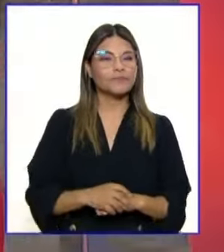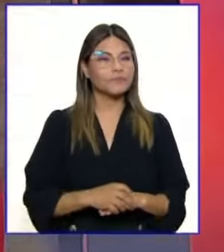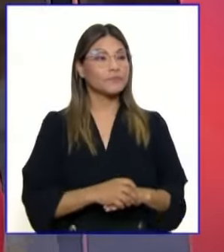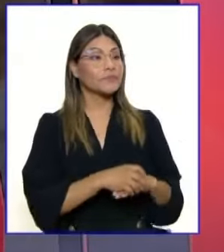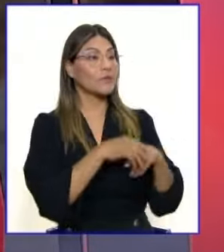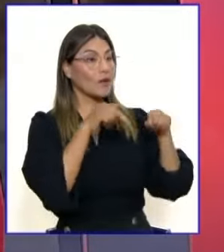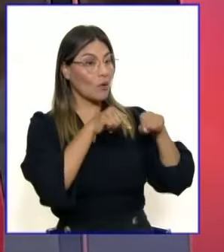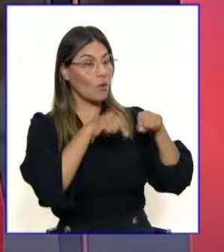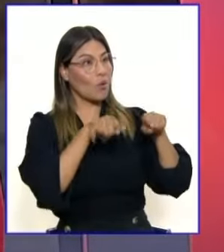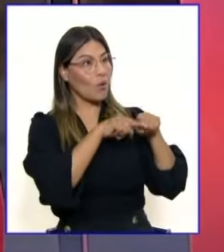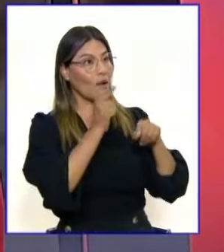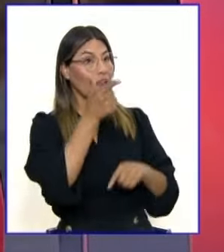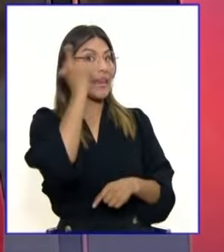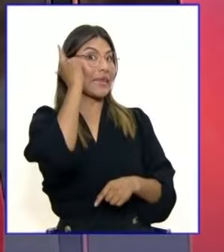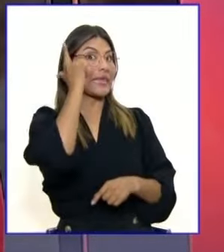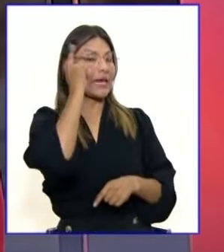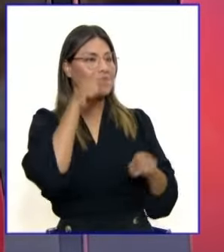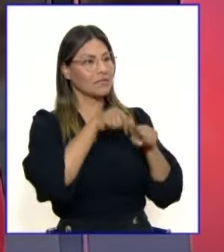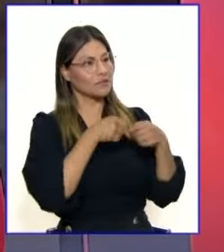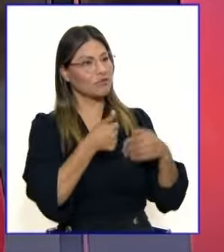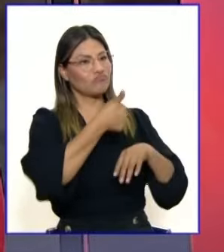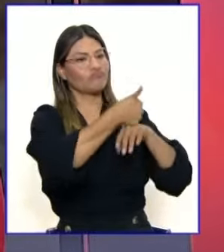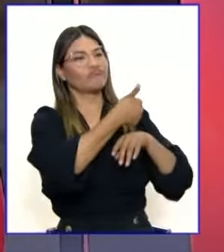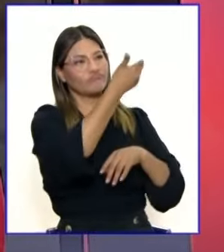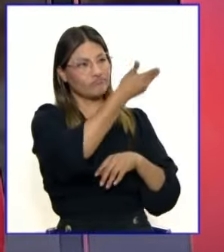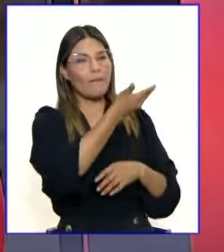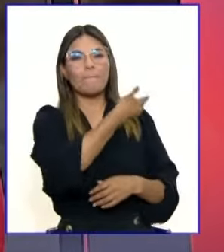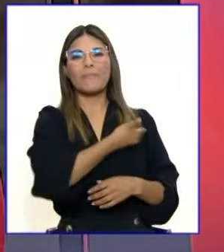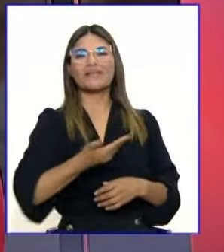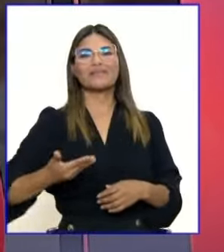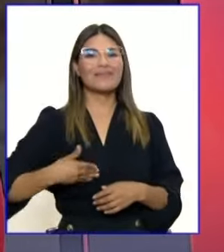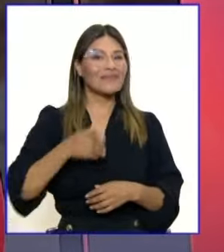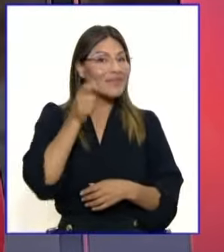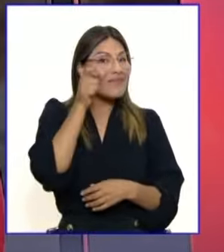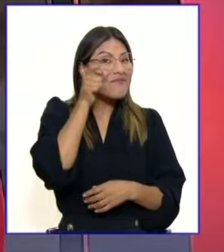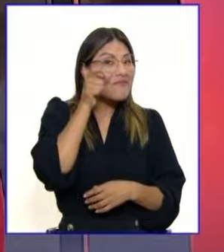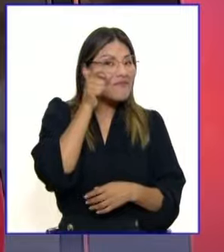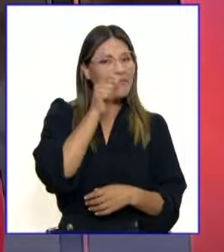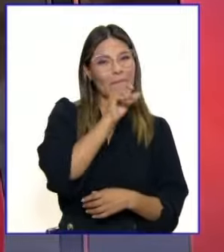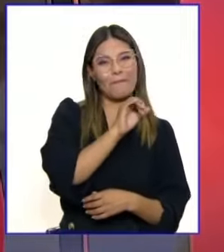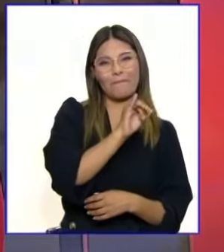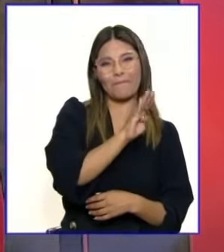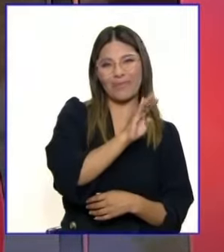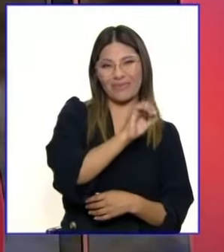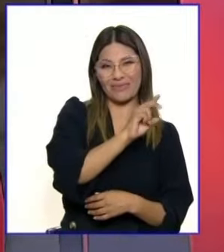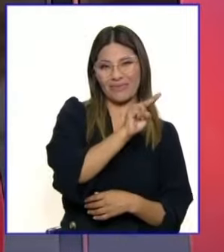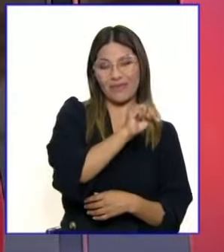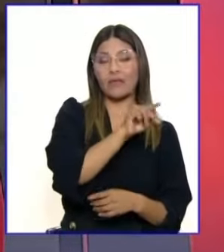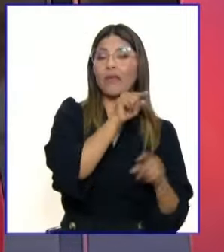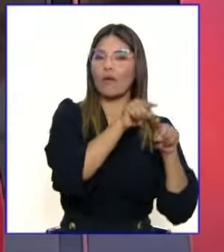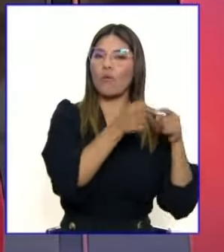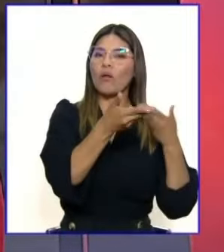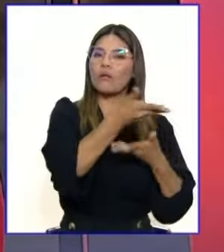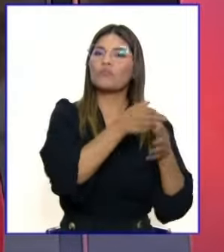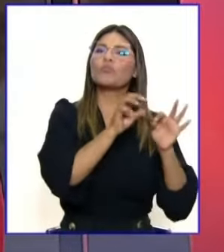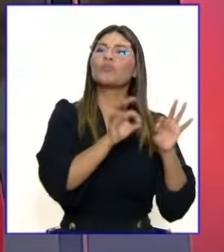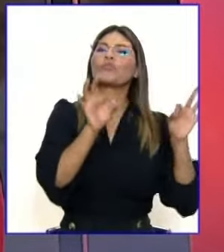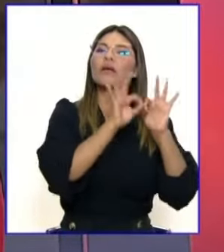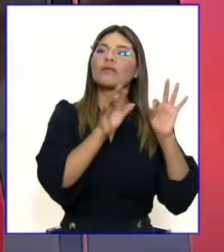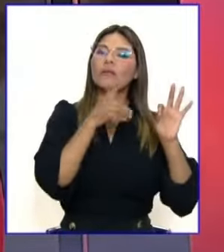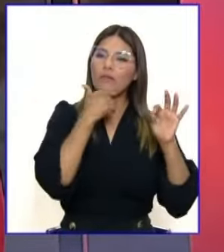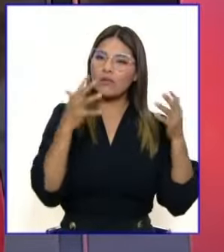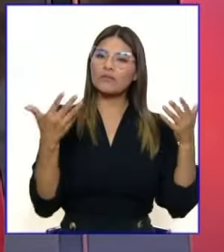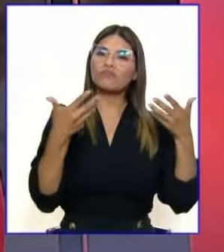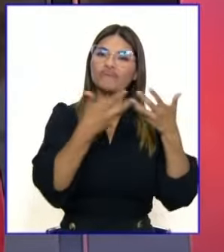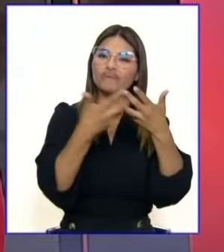liderazgo del presidente Biden, ha sido revitalizar estos lazos internacionales con nuestros aliados y socios, no solo